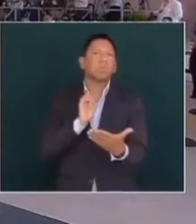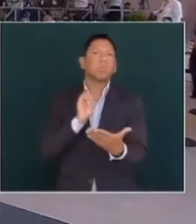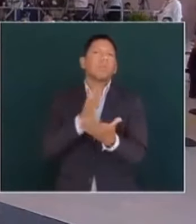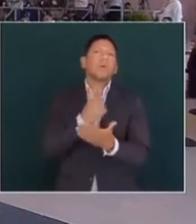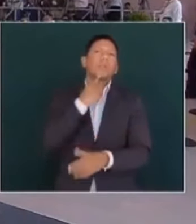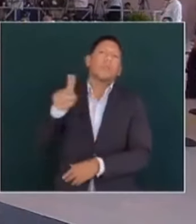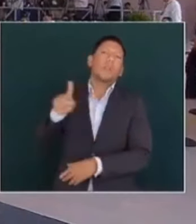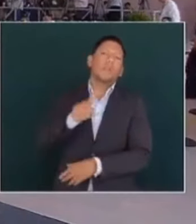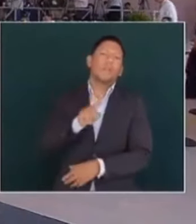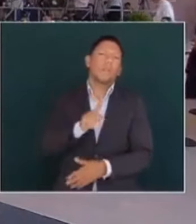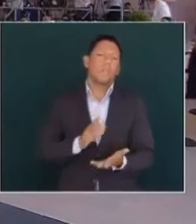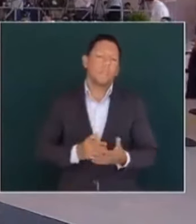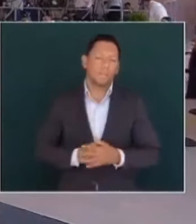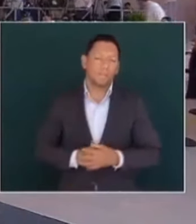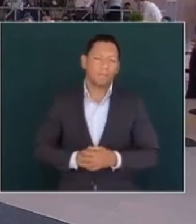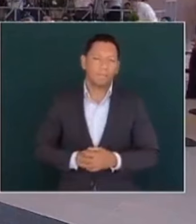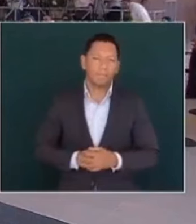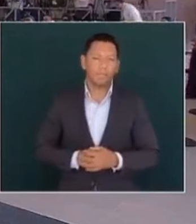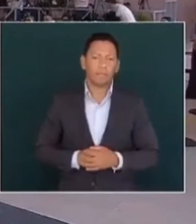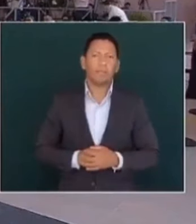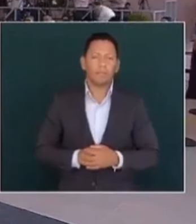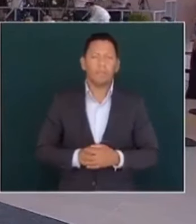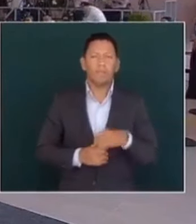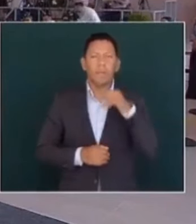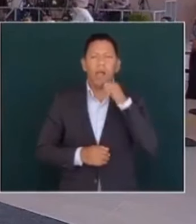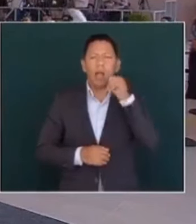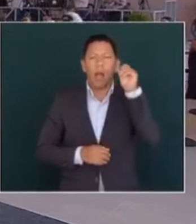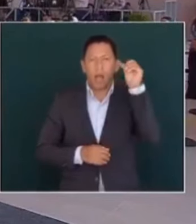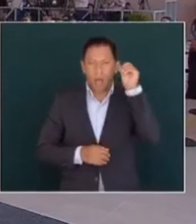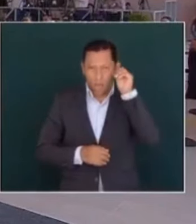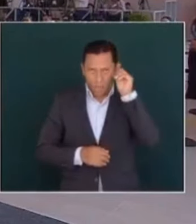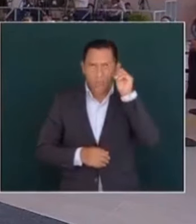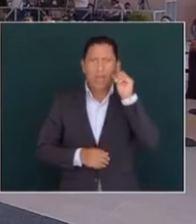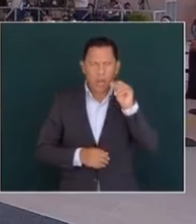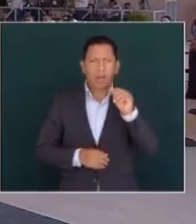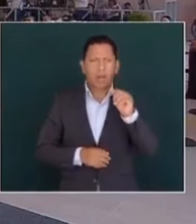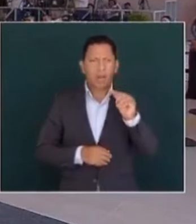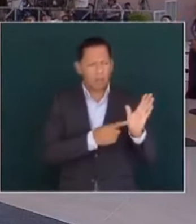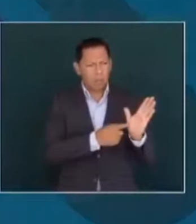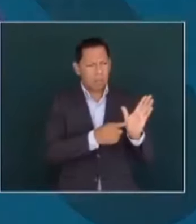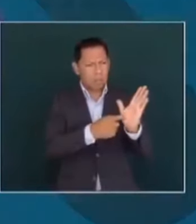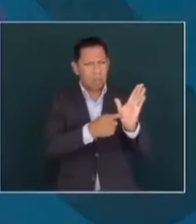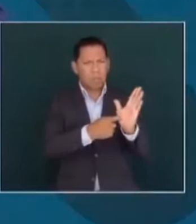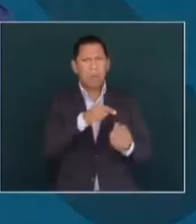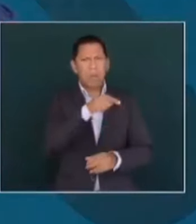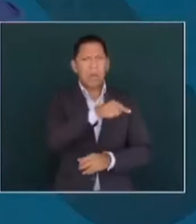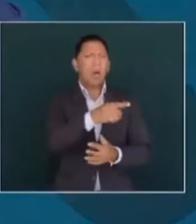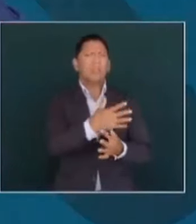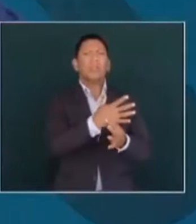Andrés Manuel López Obrador solicita al primer ministro de Canadá, Justin